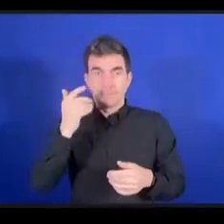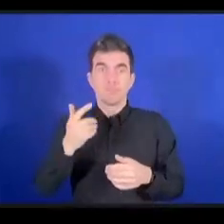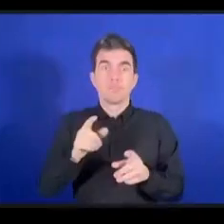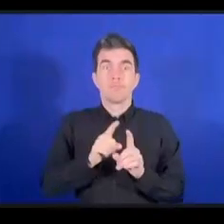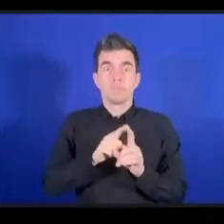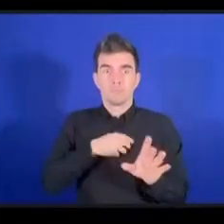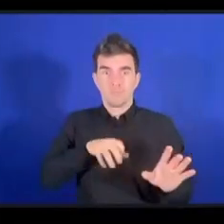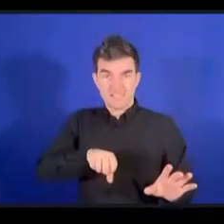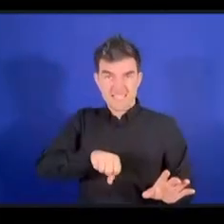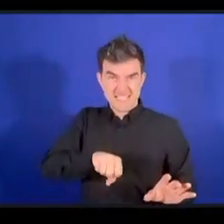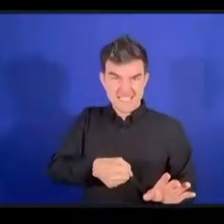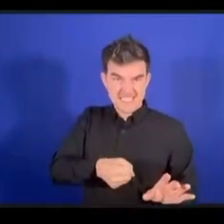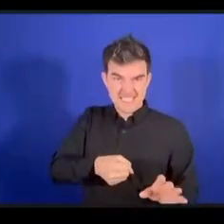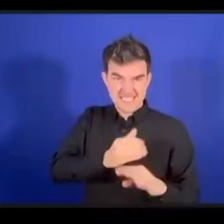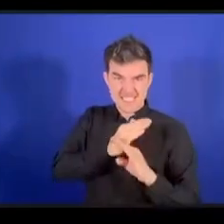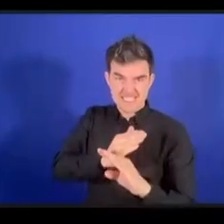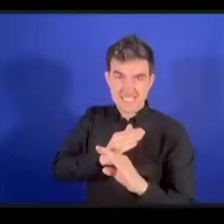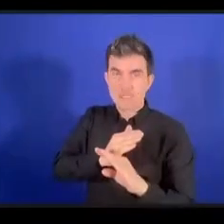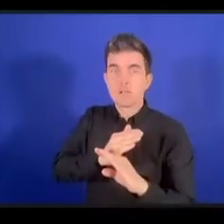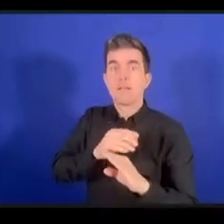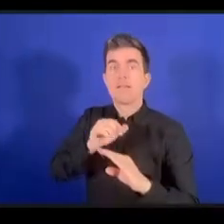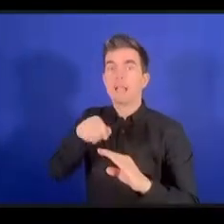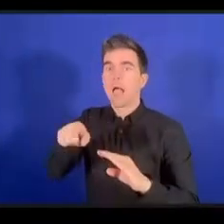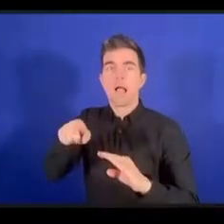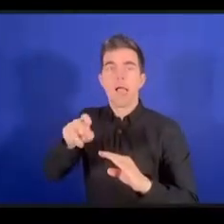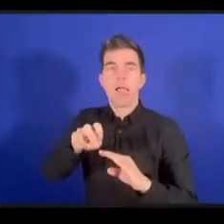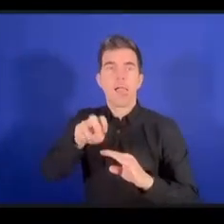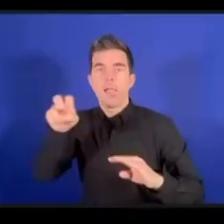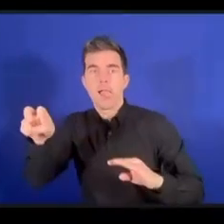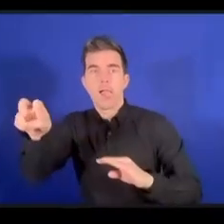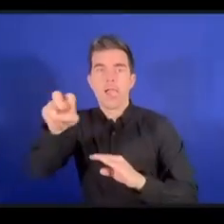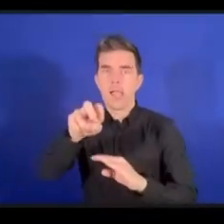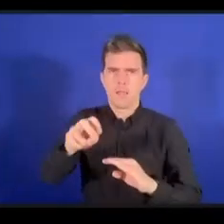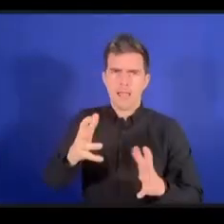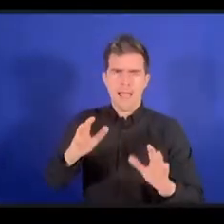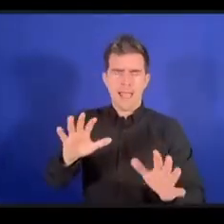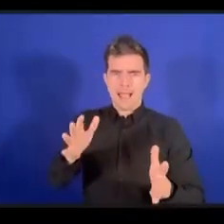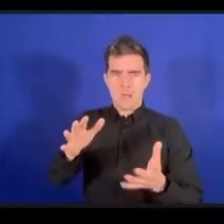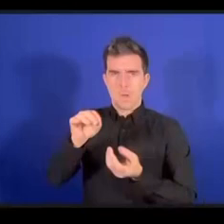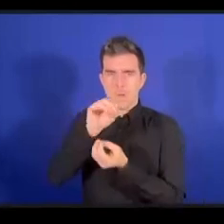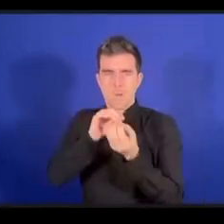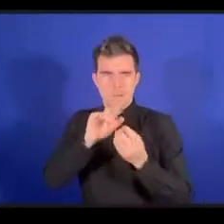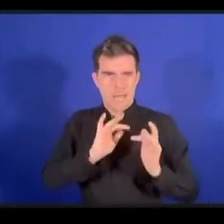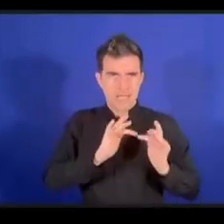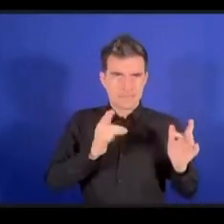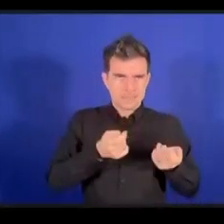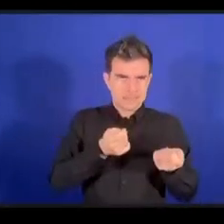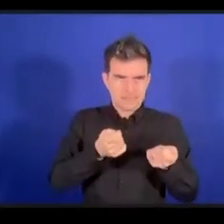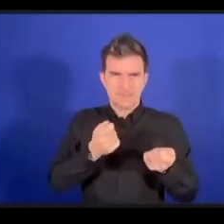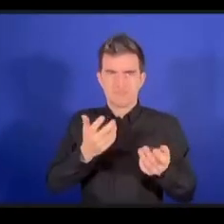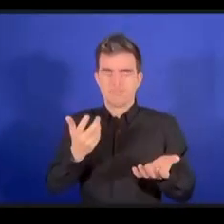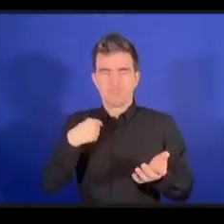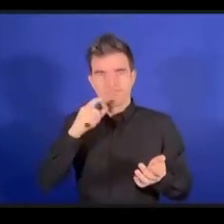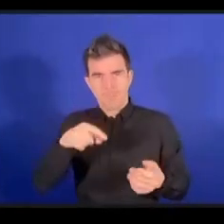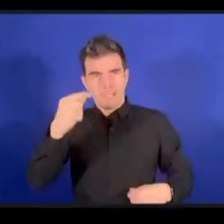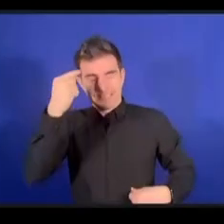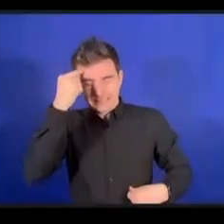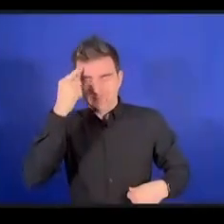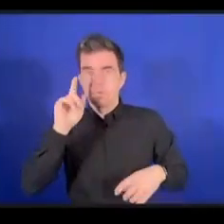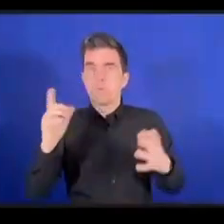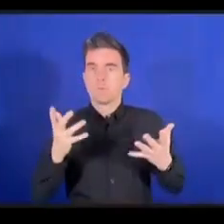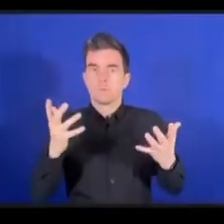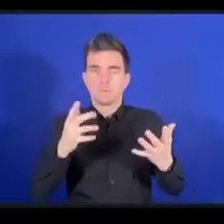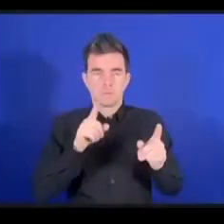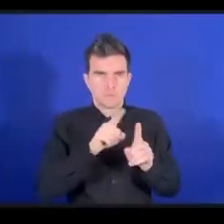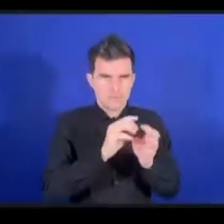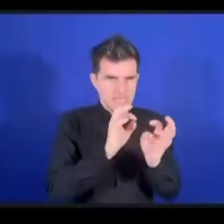demasiado estrictos creo que no sería conveniente sería contraproducente entonces hay una interacción entre